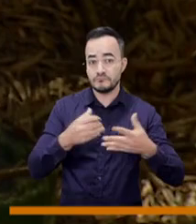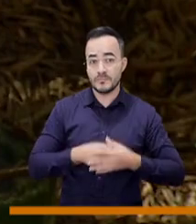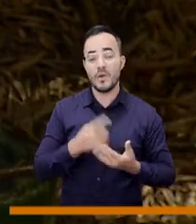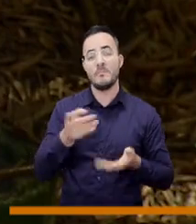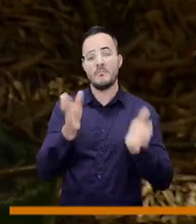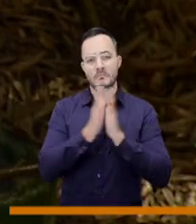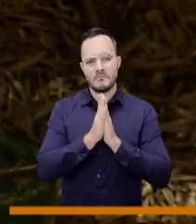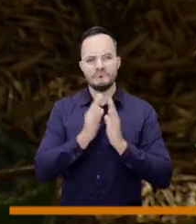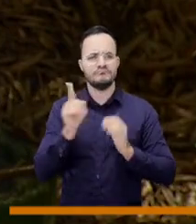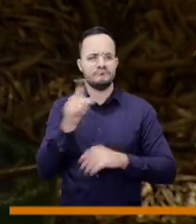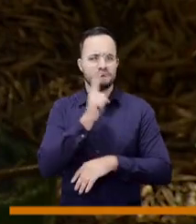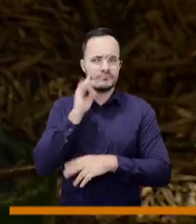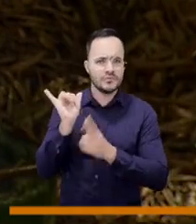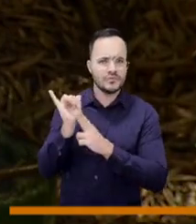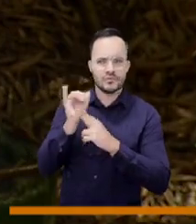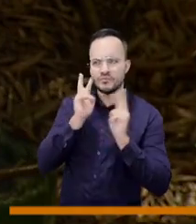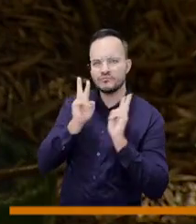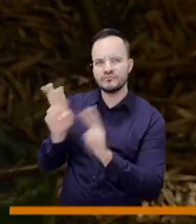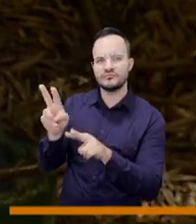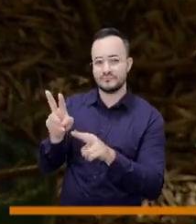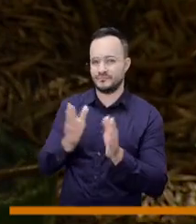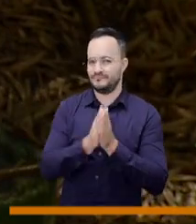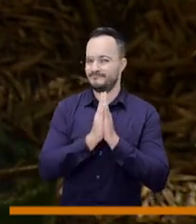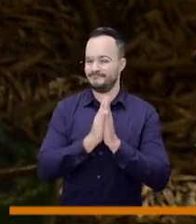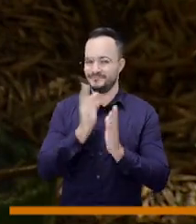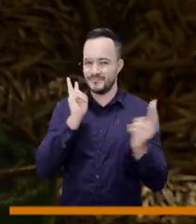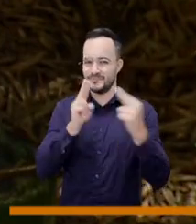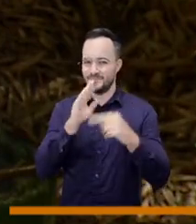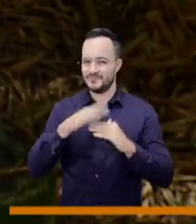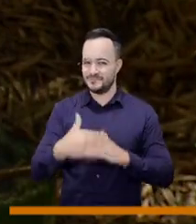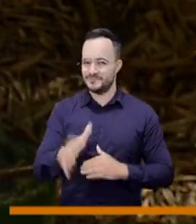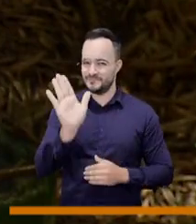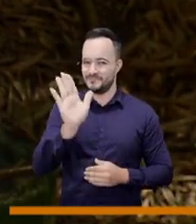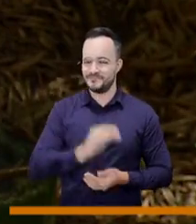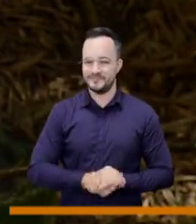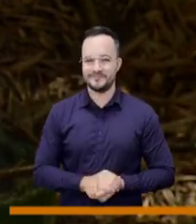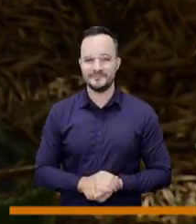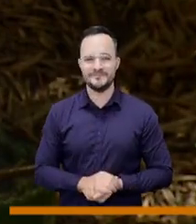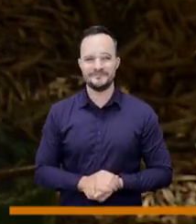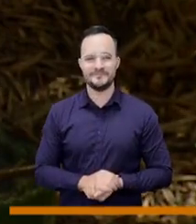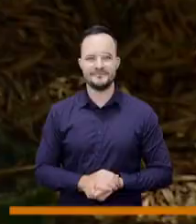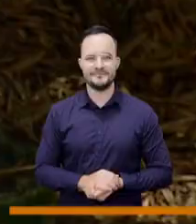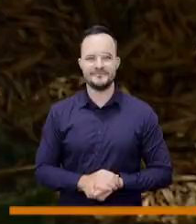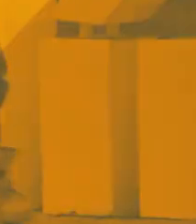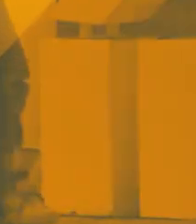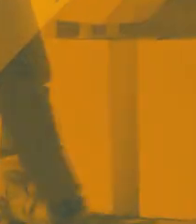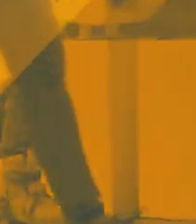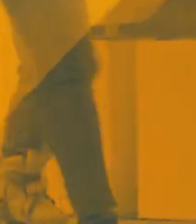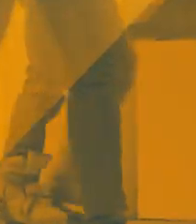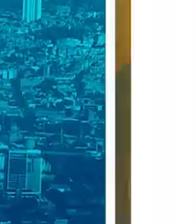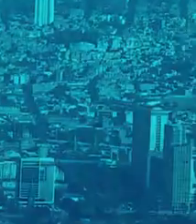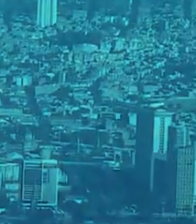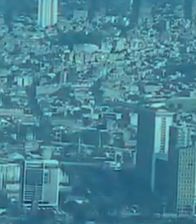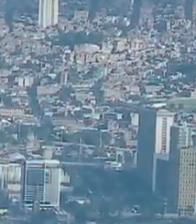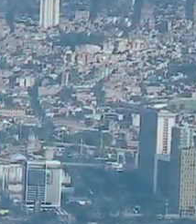pueden escribirnos. Recuerden también estar pendientes de nuestro canal de YouTube. Ya regresamos.